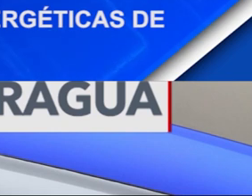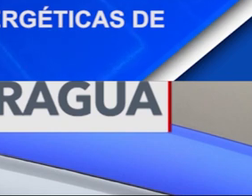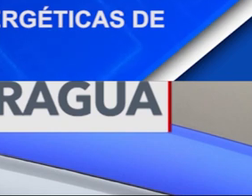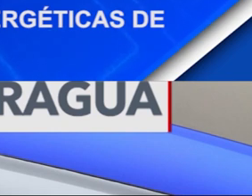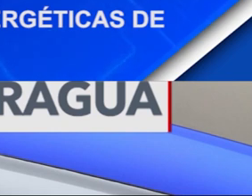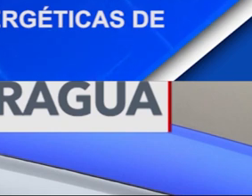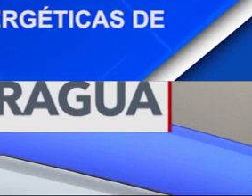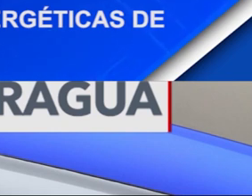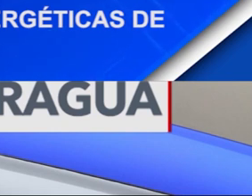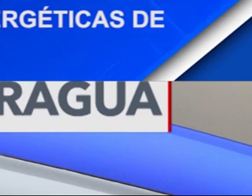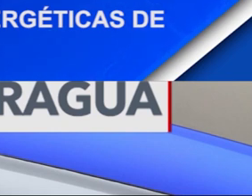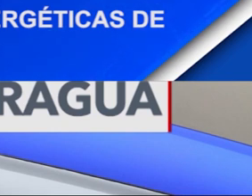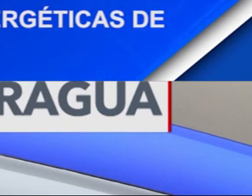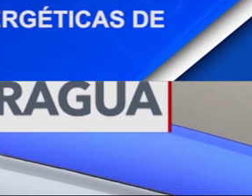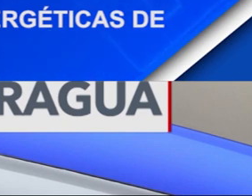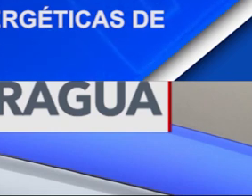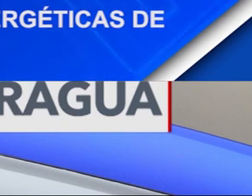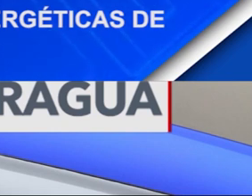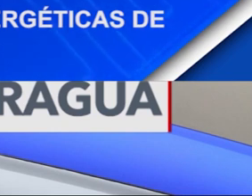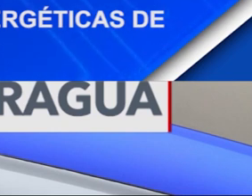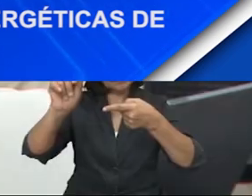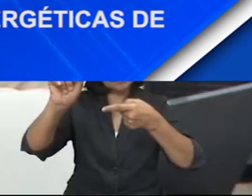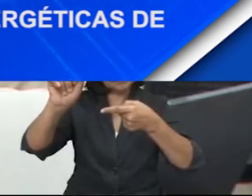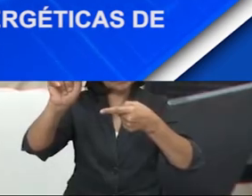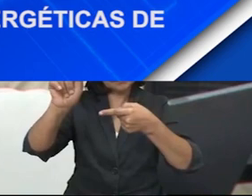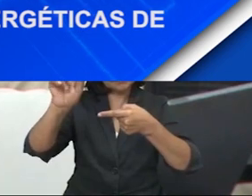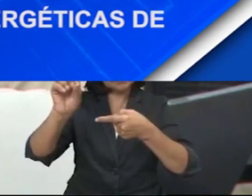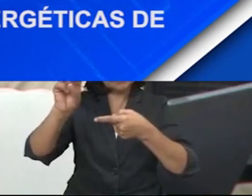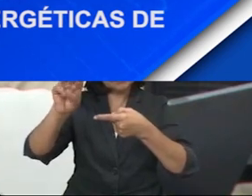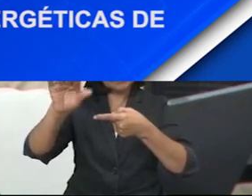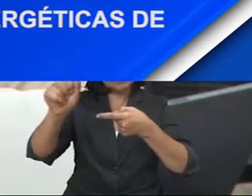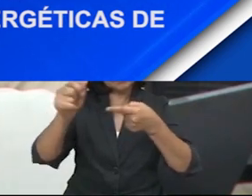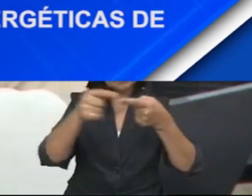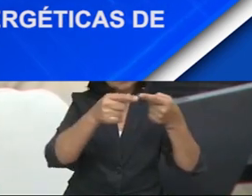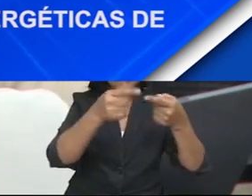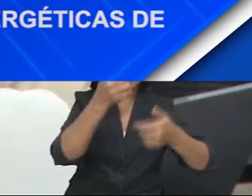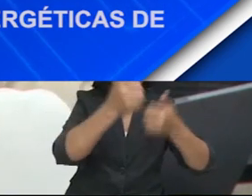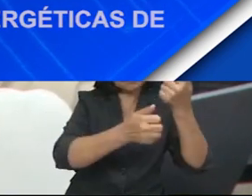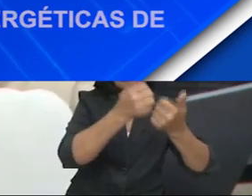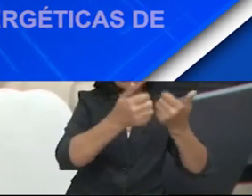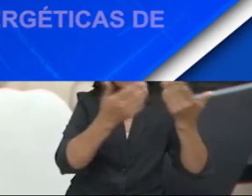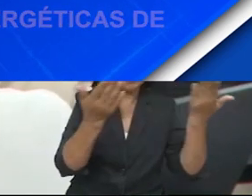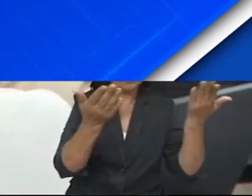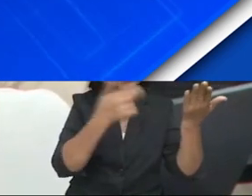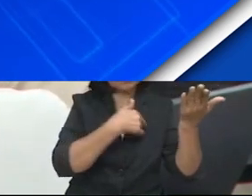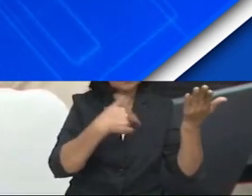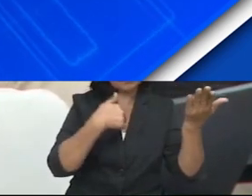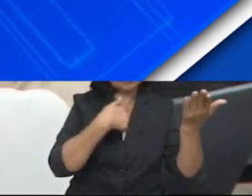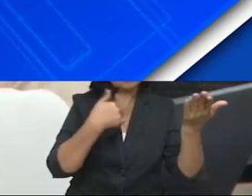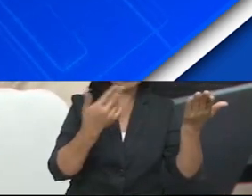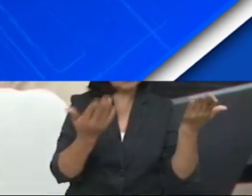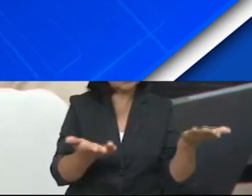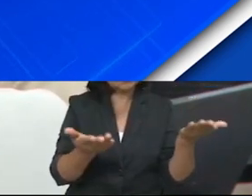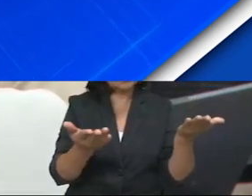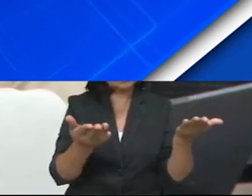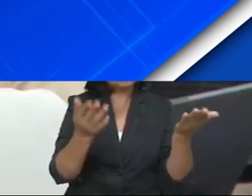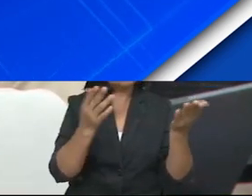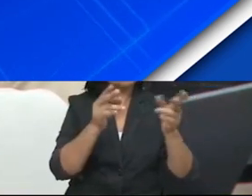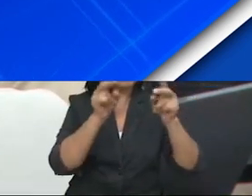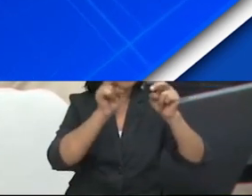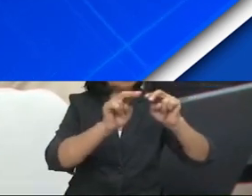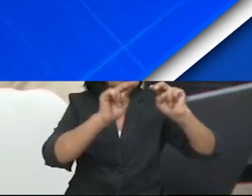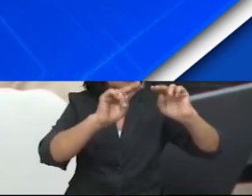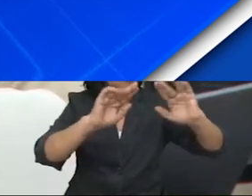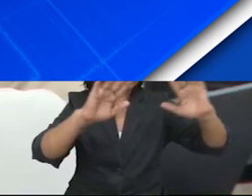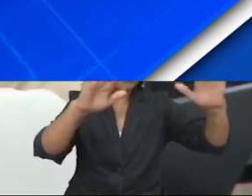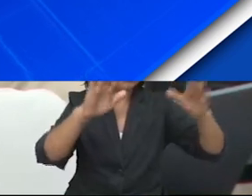la generación de energía atómica con el daño enorme que se le ha hecho a nuestro sistema